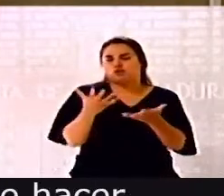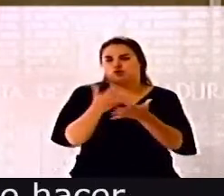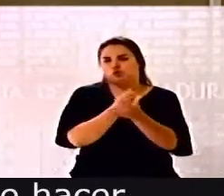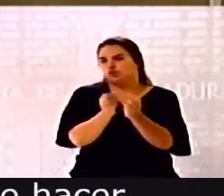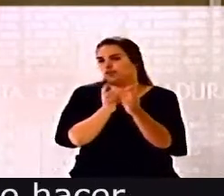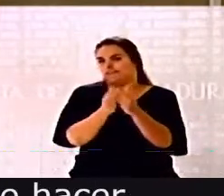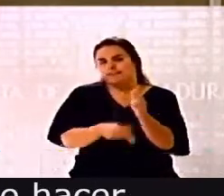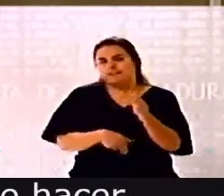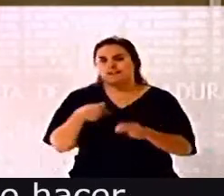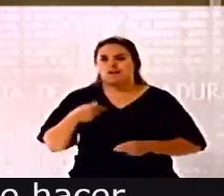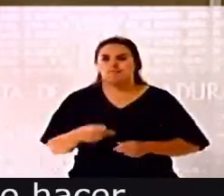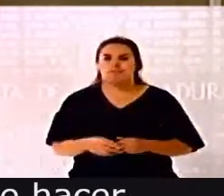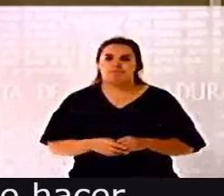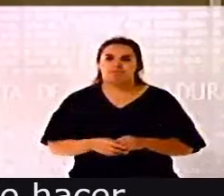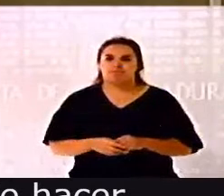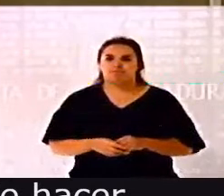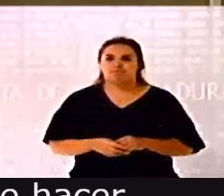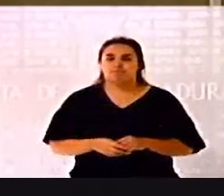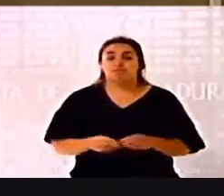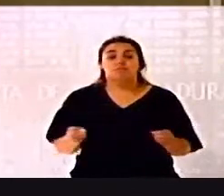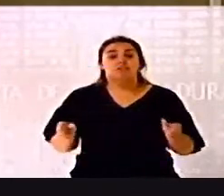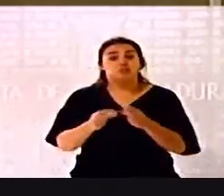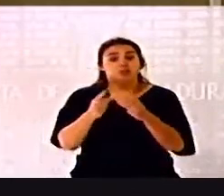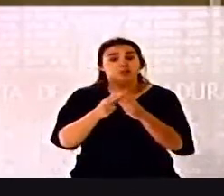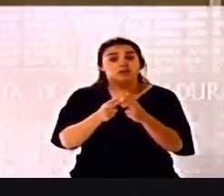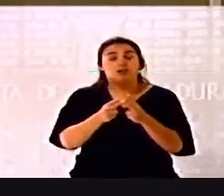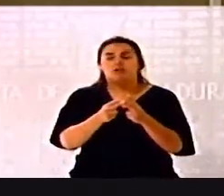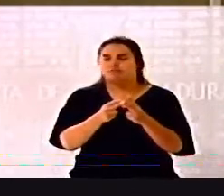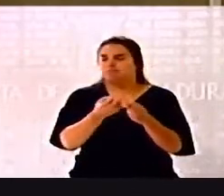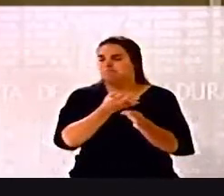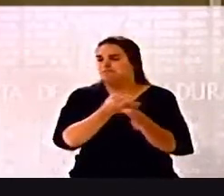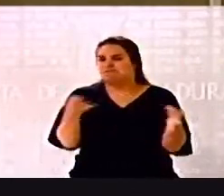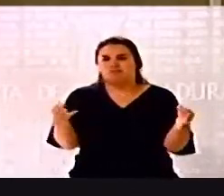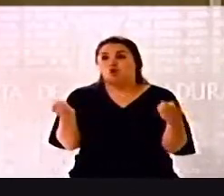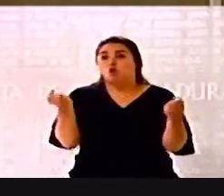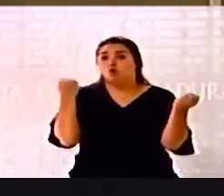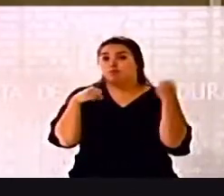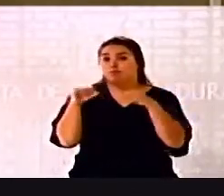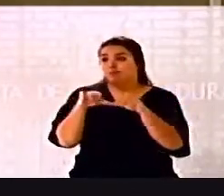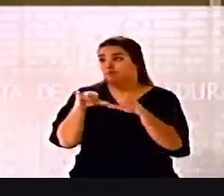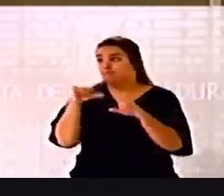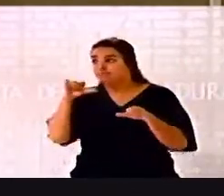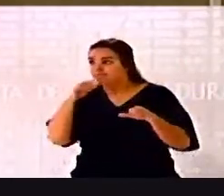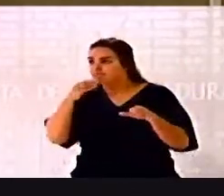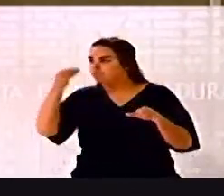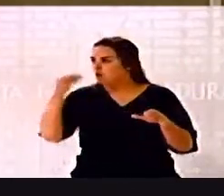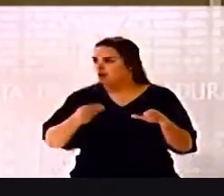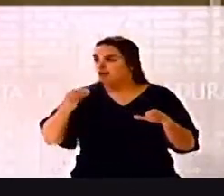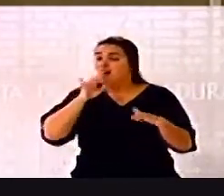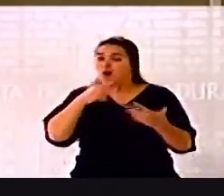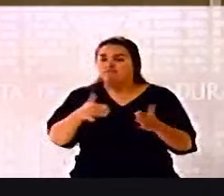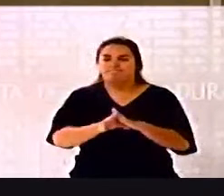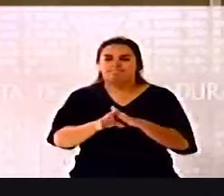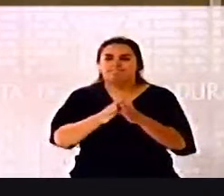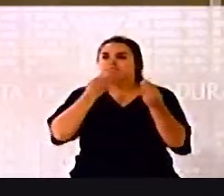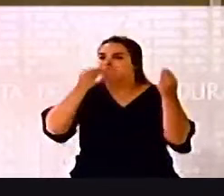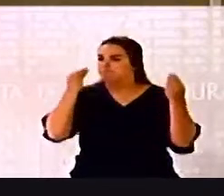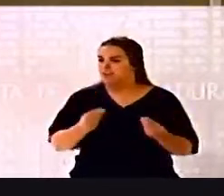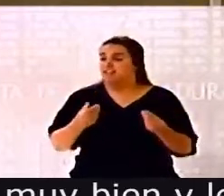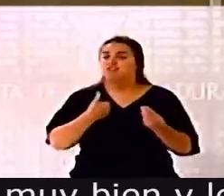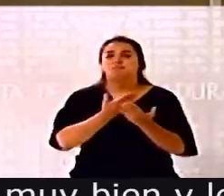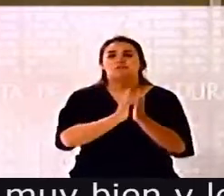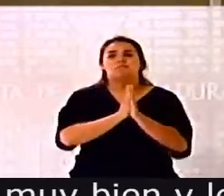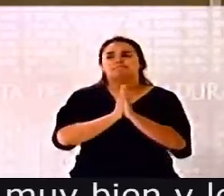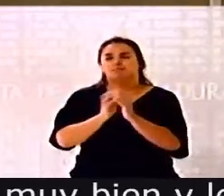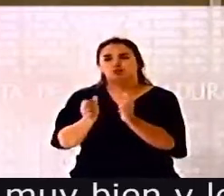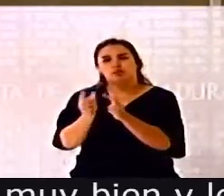sociedad. Tenemos una sociedad ejemplar, se ha comportado muy bien, se sigue comportando muy bien, y le pido por favor a la